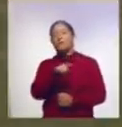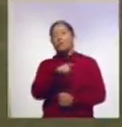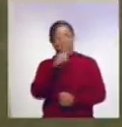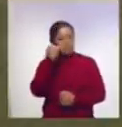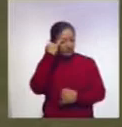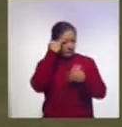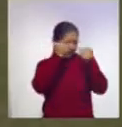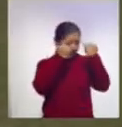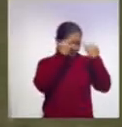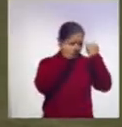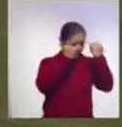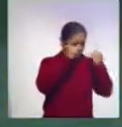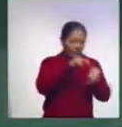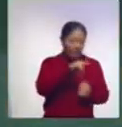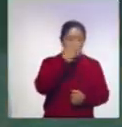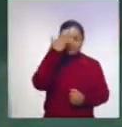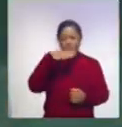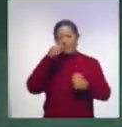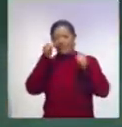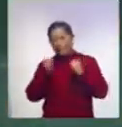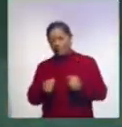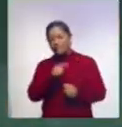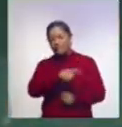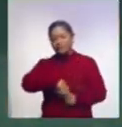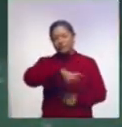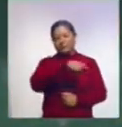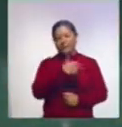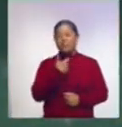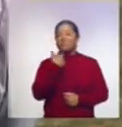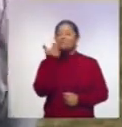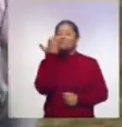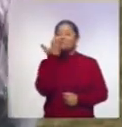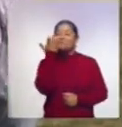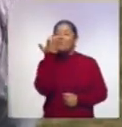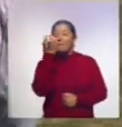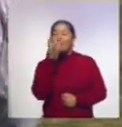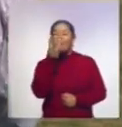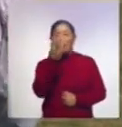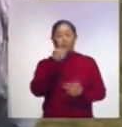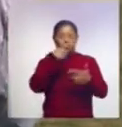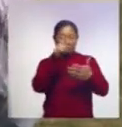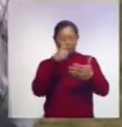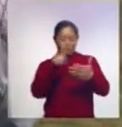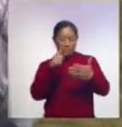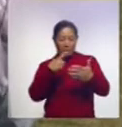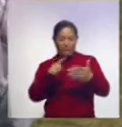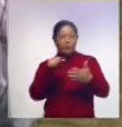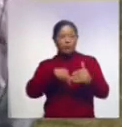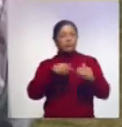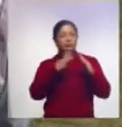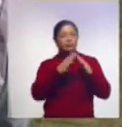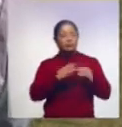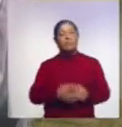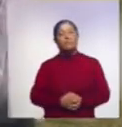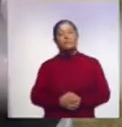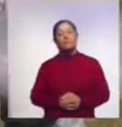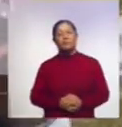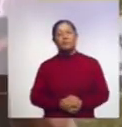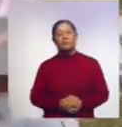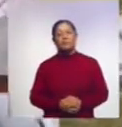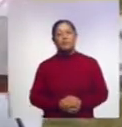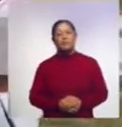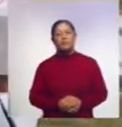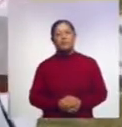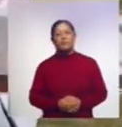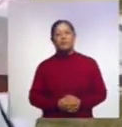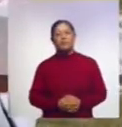aseveró que el equipo está motivado para sumar los 3 puntos en casa. Vamos de menor a mayor, yo creo que